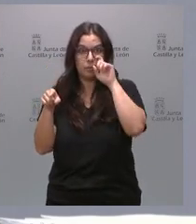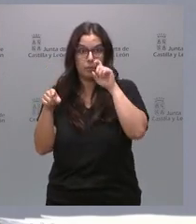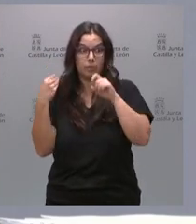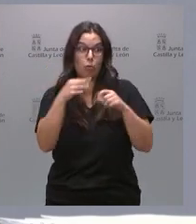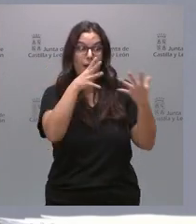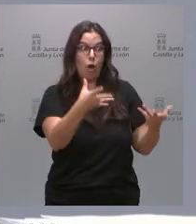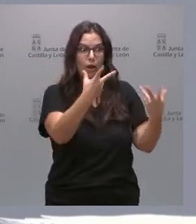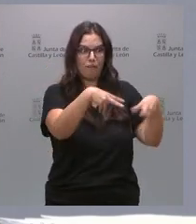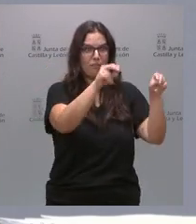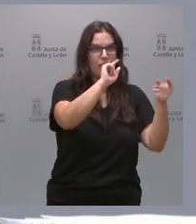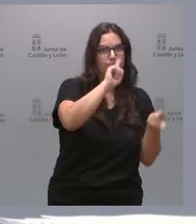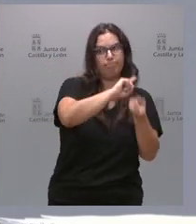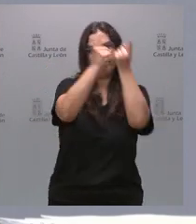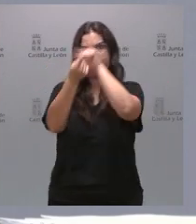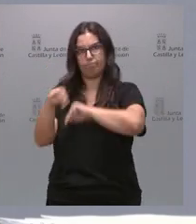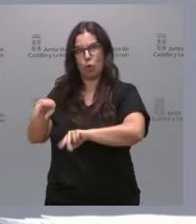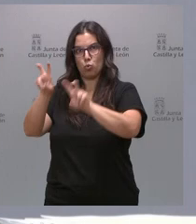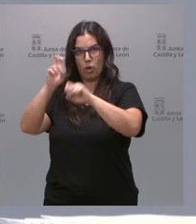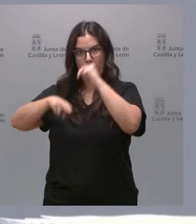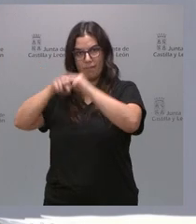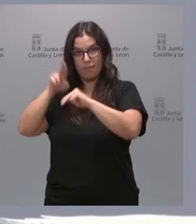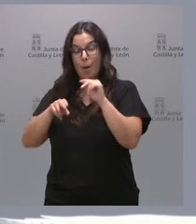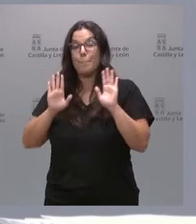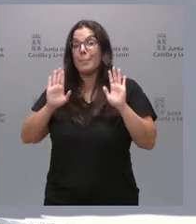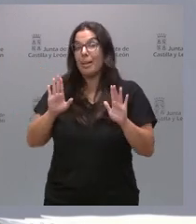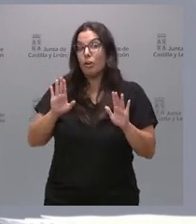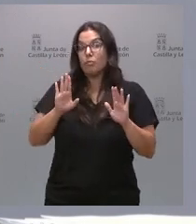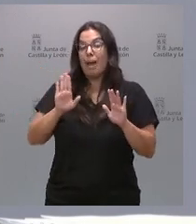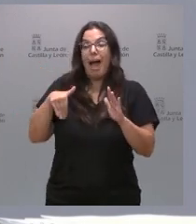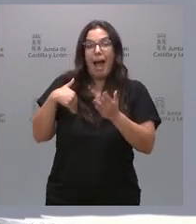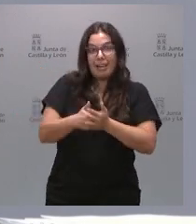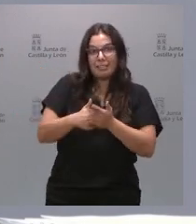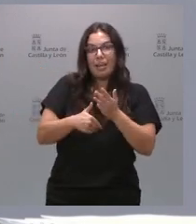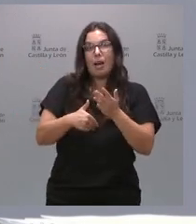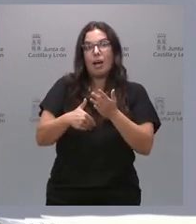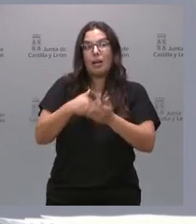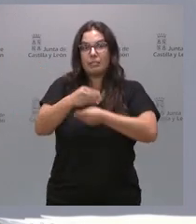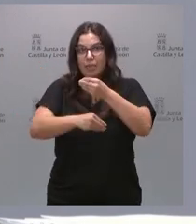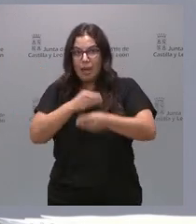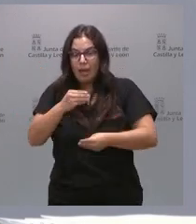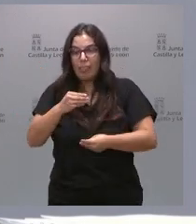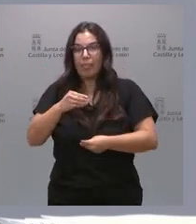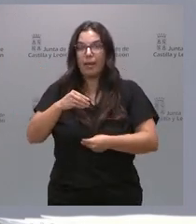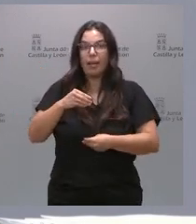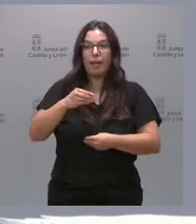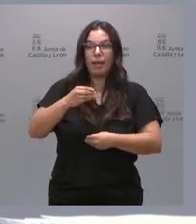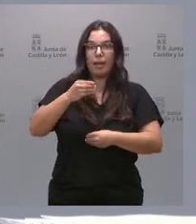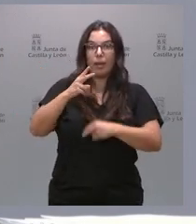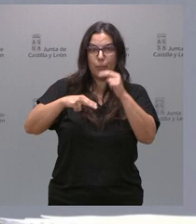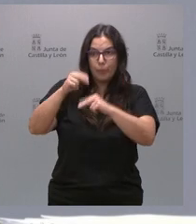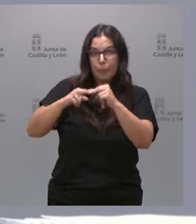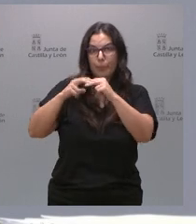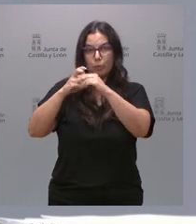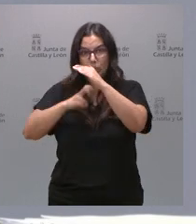la actualmente vigente mientras esto se produce y mientras lógicamente la estación de autobuses nueva se